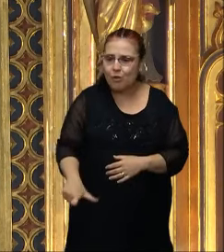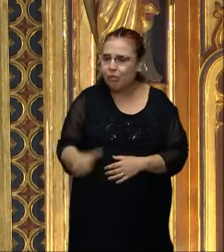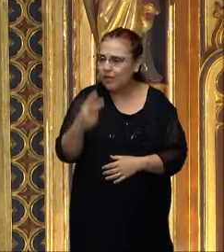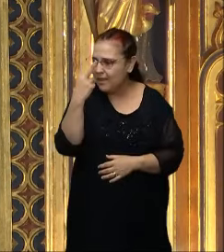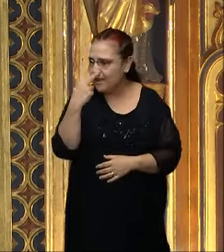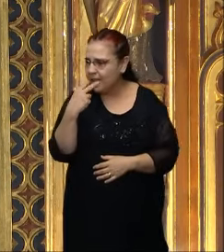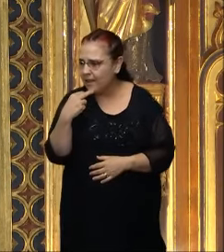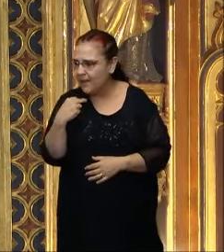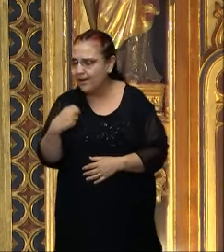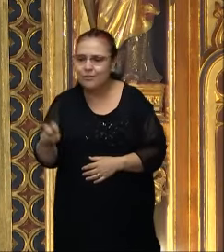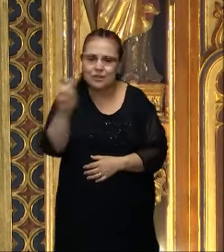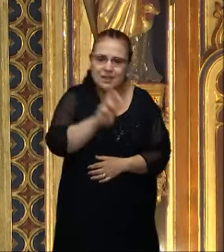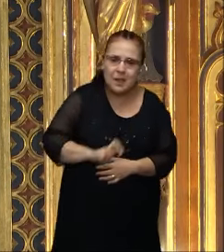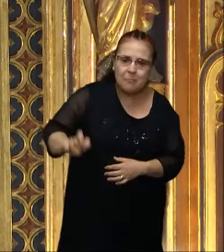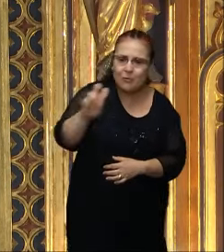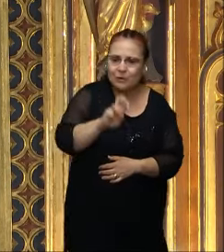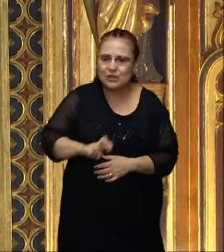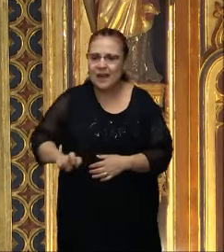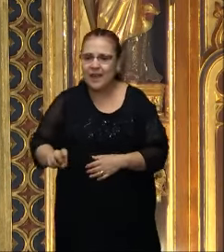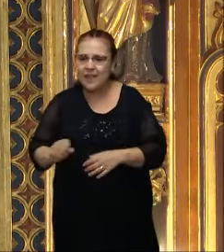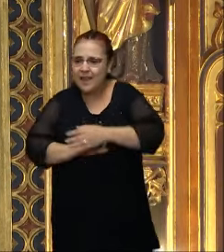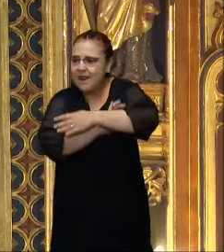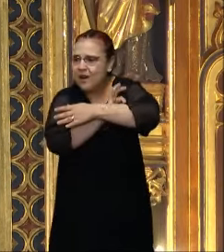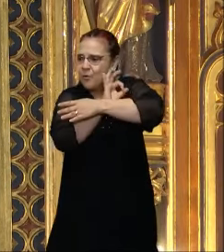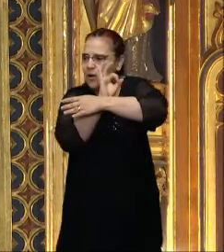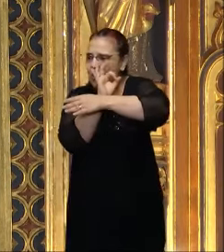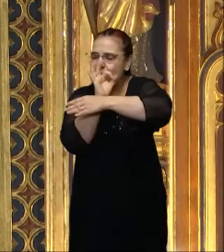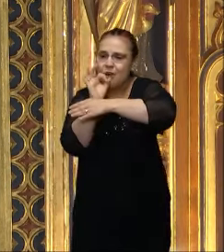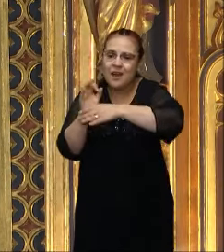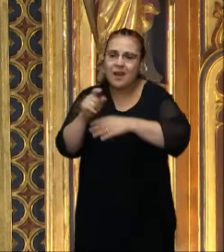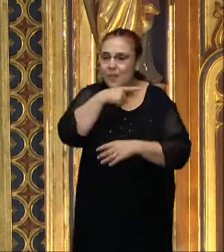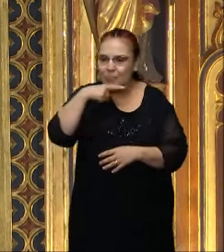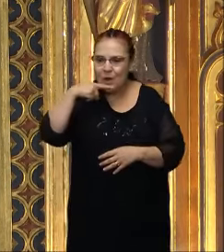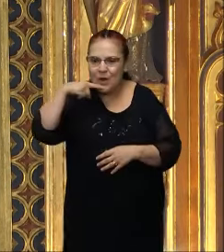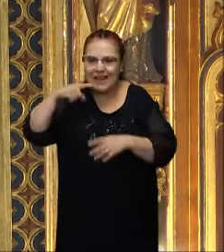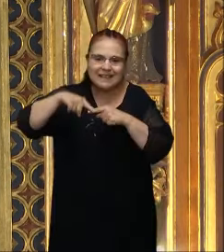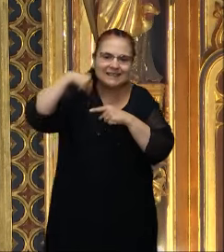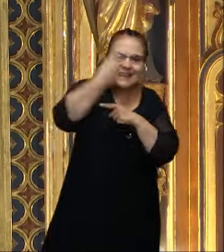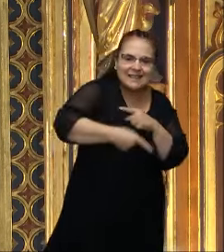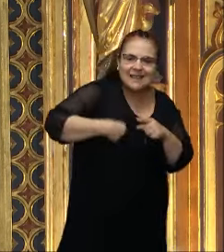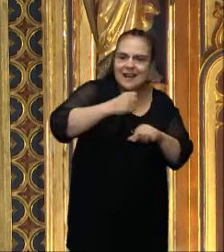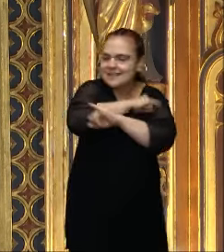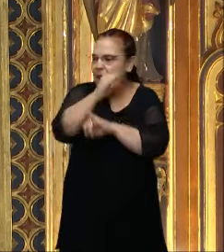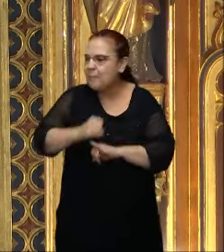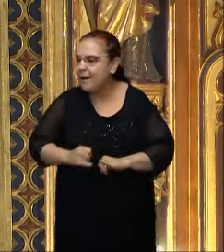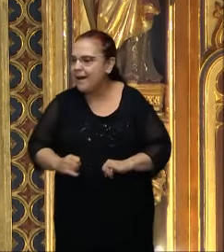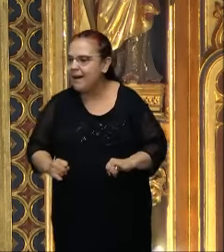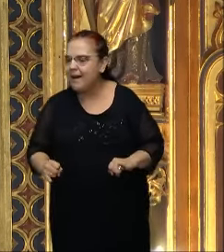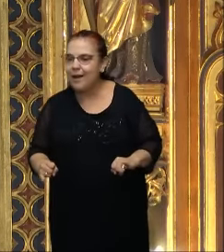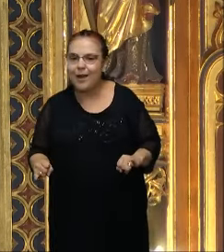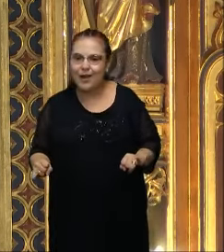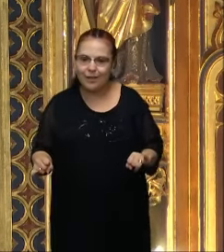Como ciegos en busca de la aurora, dolientes tras la